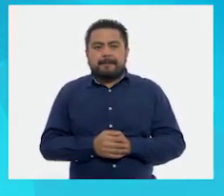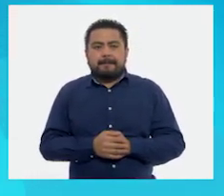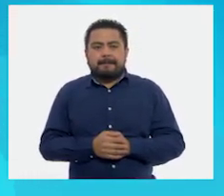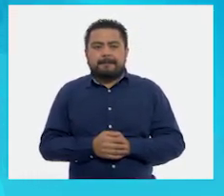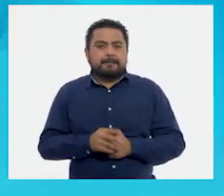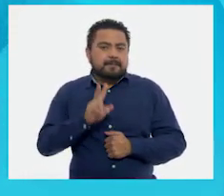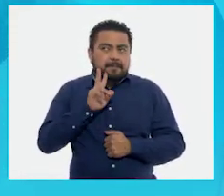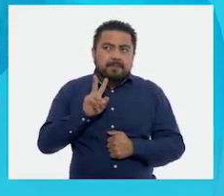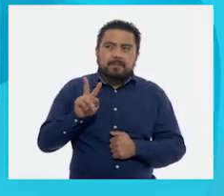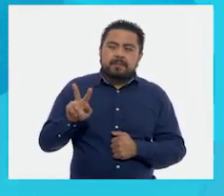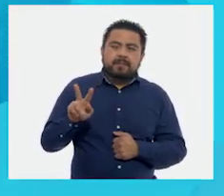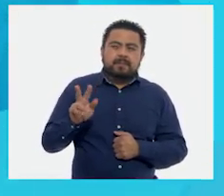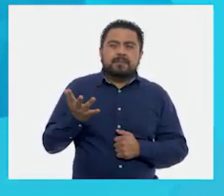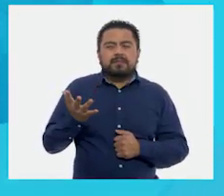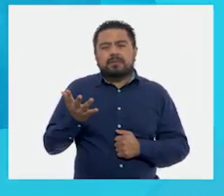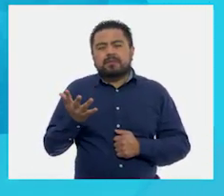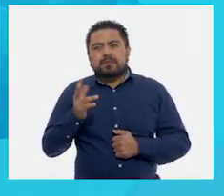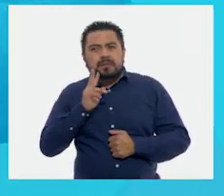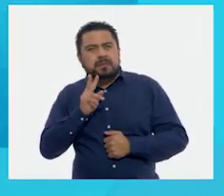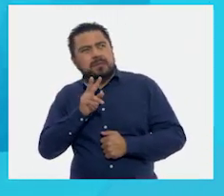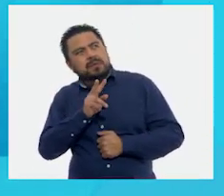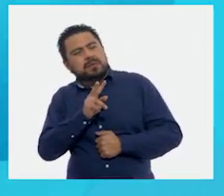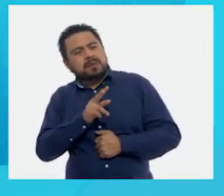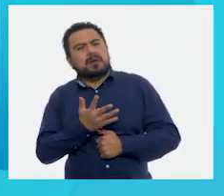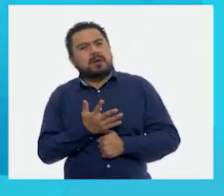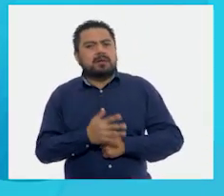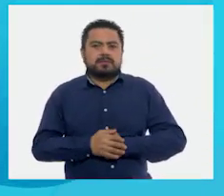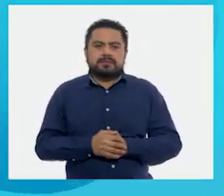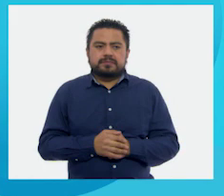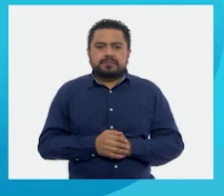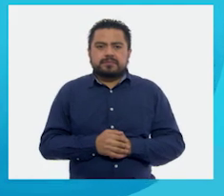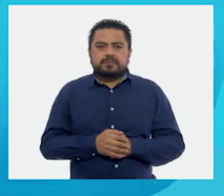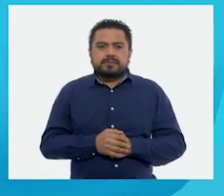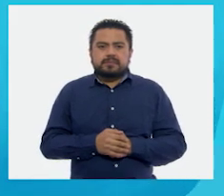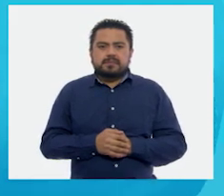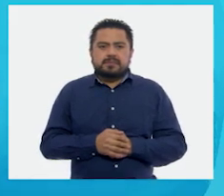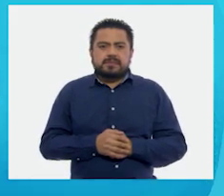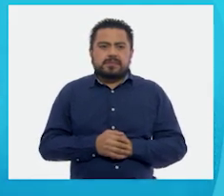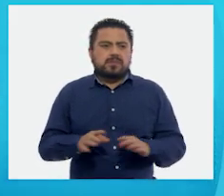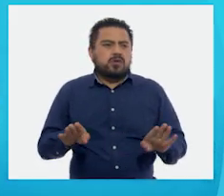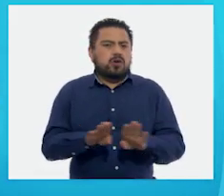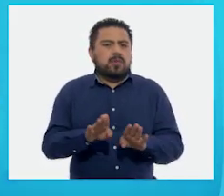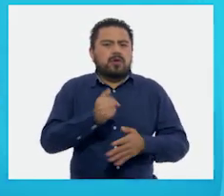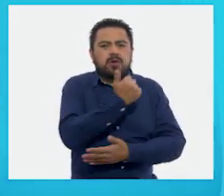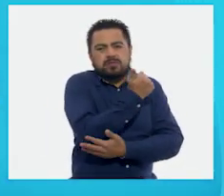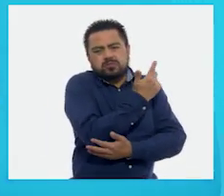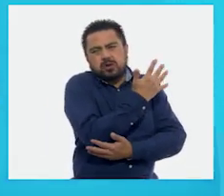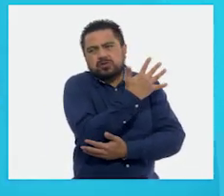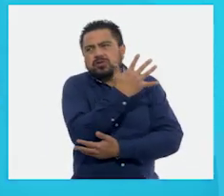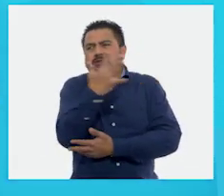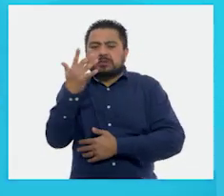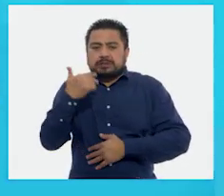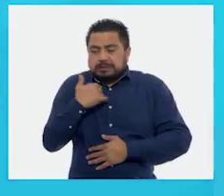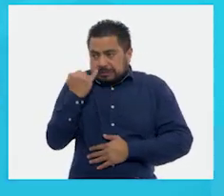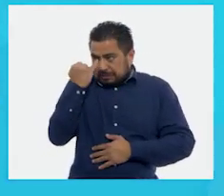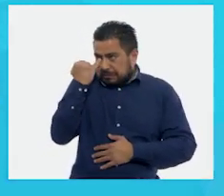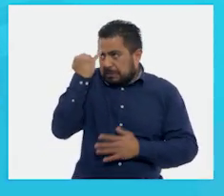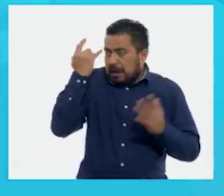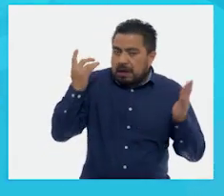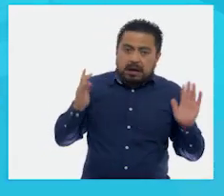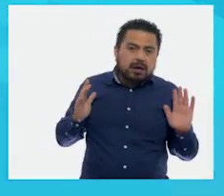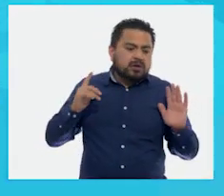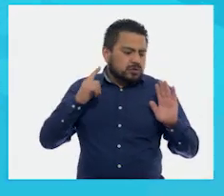A ver, a ver. A ver. ¡Ay! Es como un bosque. A mí se me ocurre como